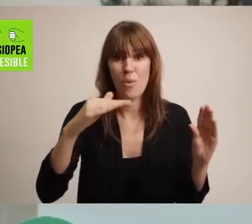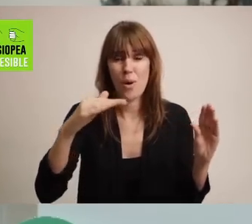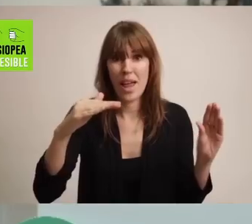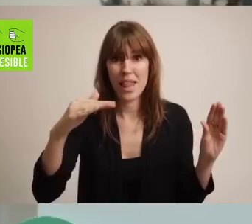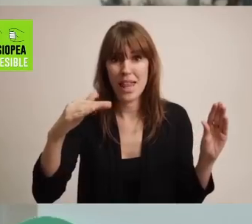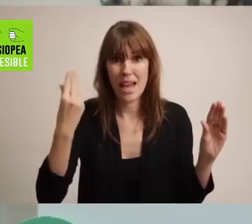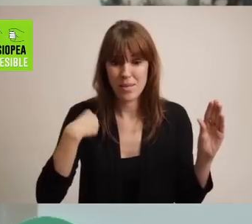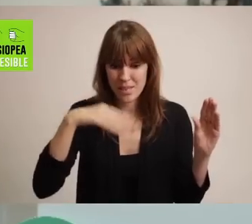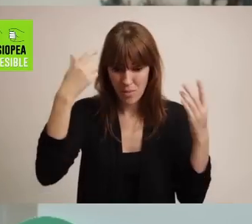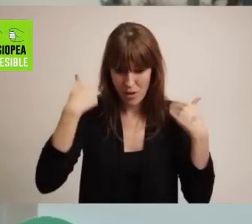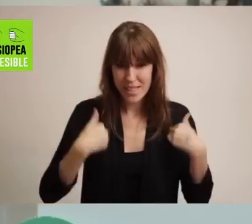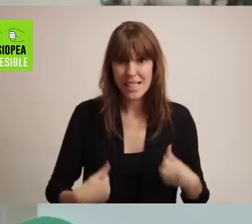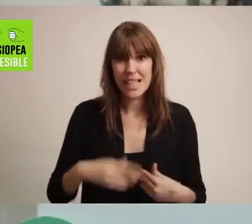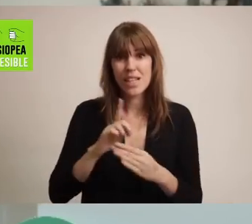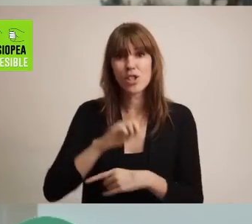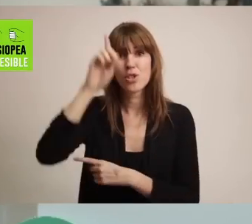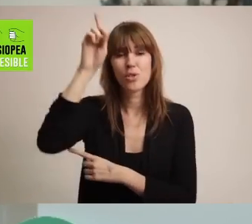conectado con tu ser superior.